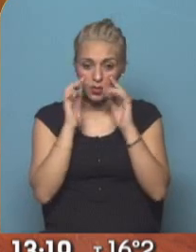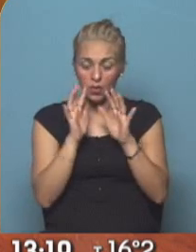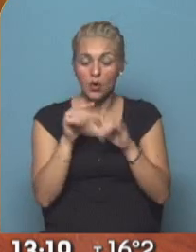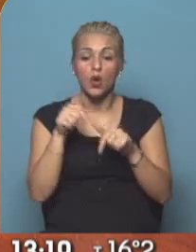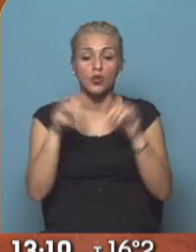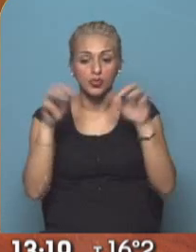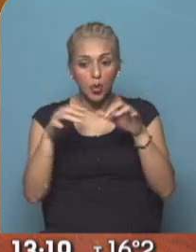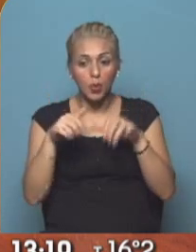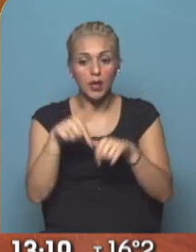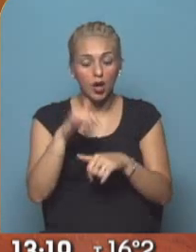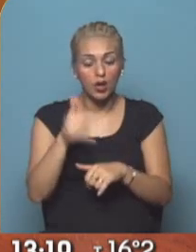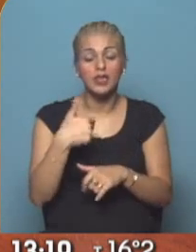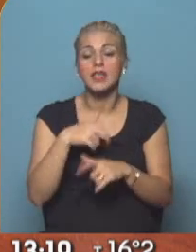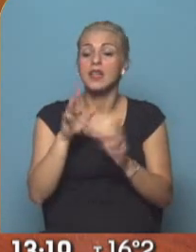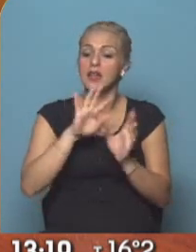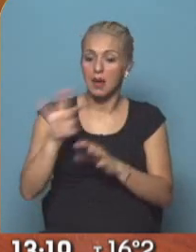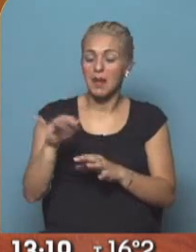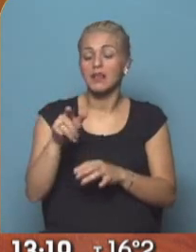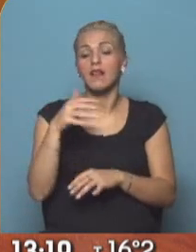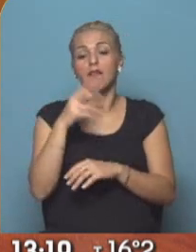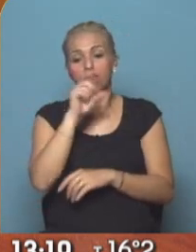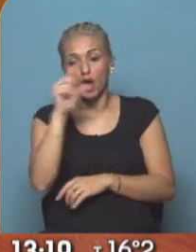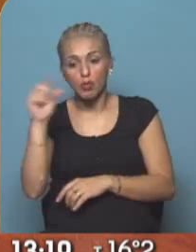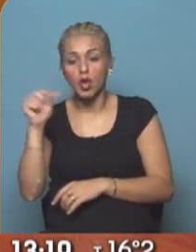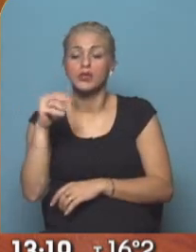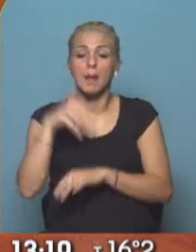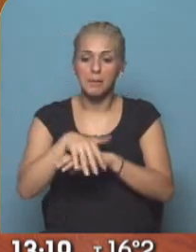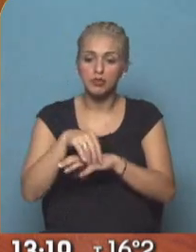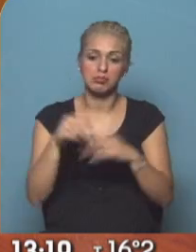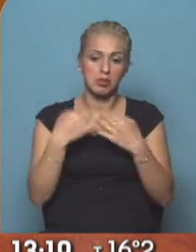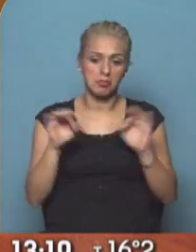de hoy, excepto en Formosa y en Misiones, donde el tiempo continuará bastante caluroso y con abundante nubosidad.